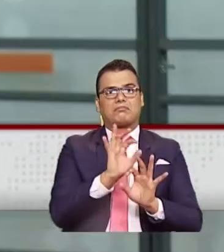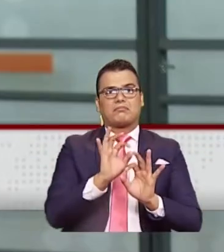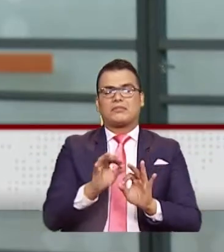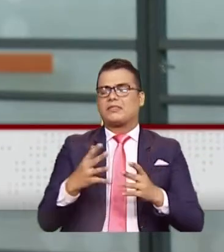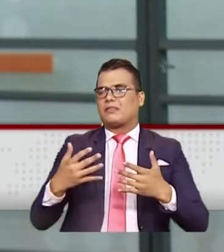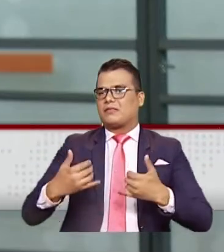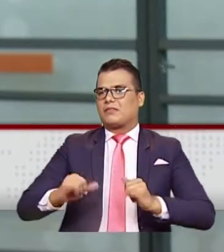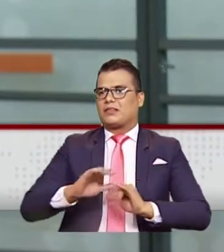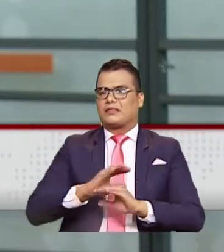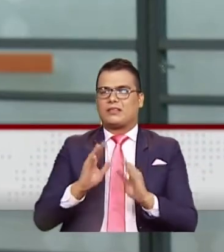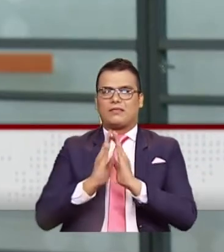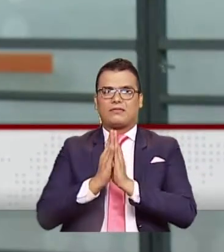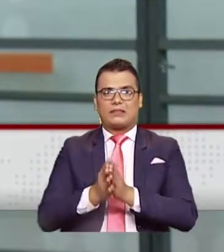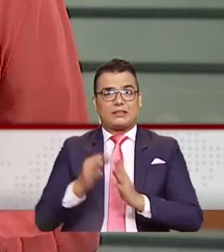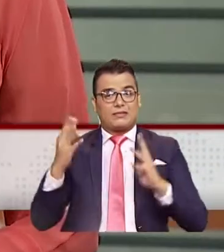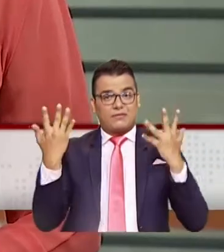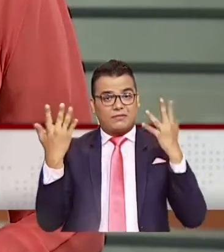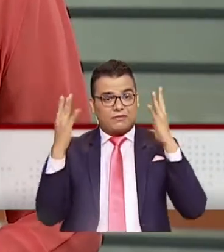nos